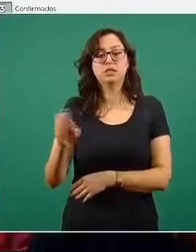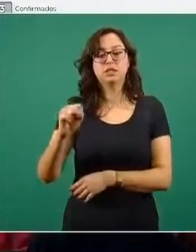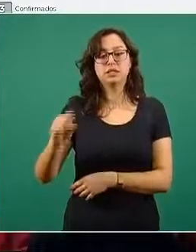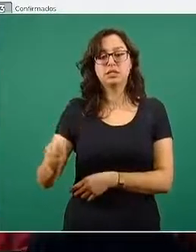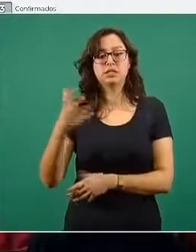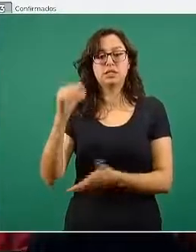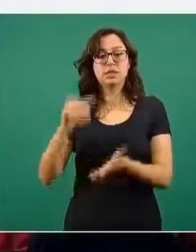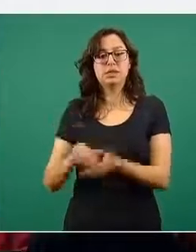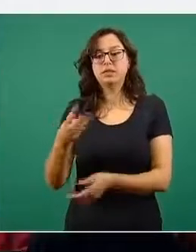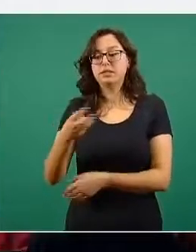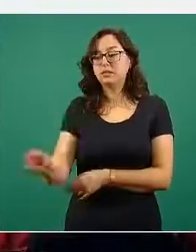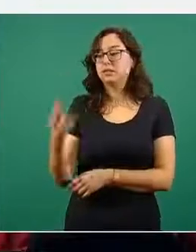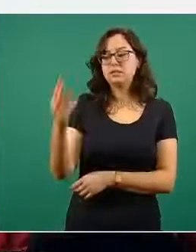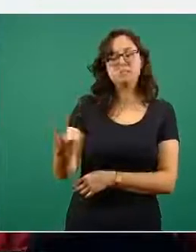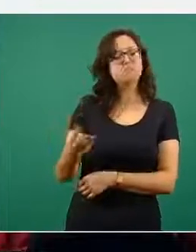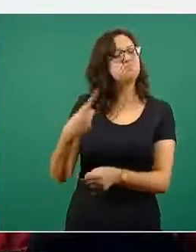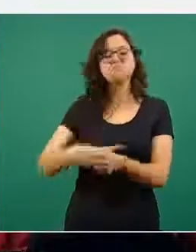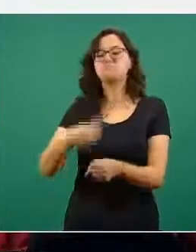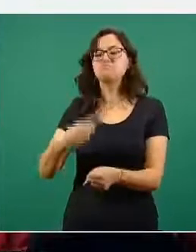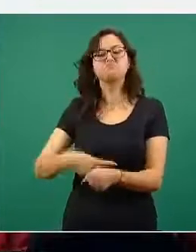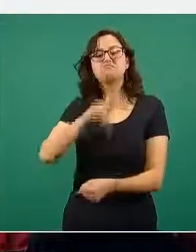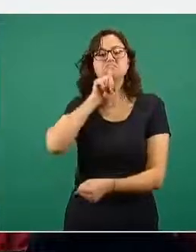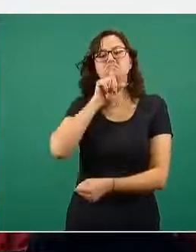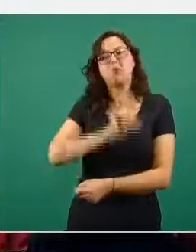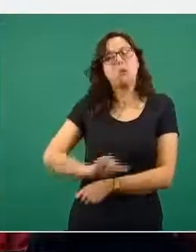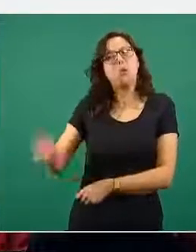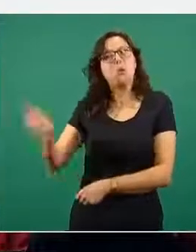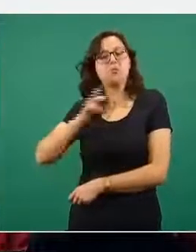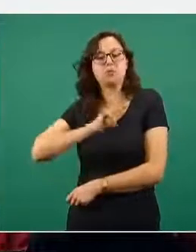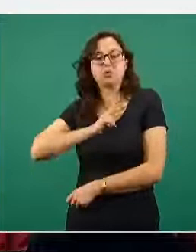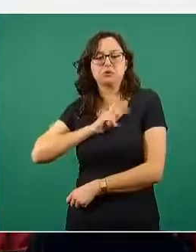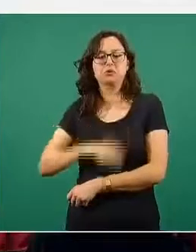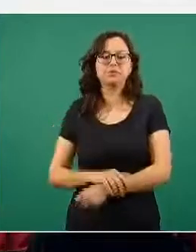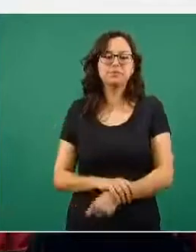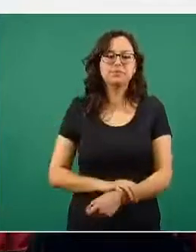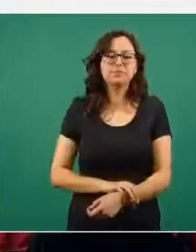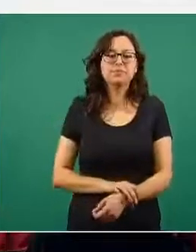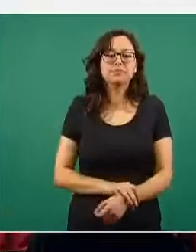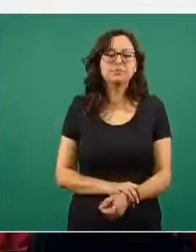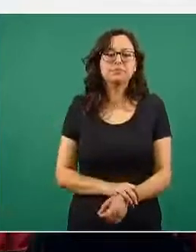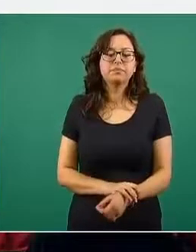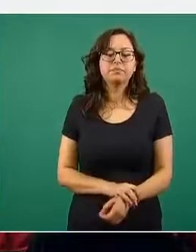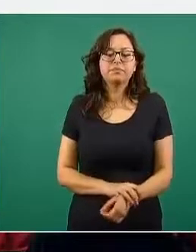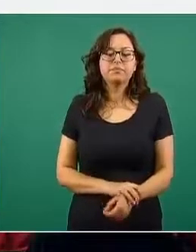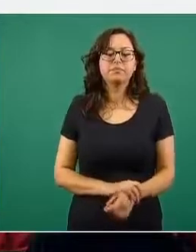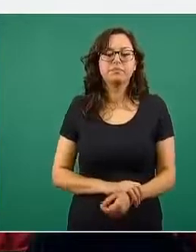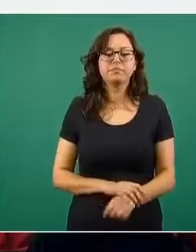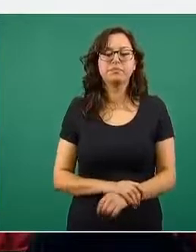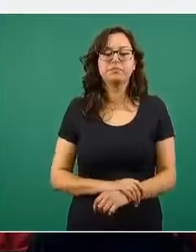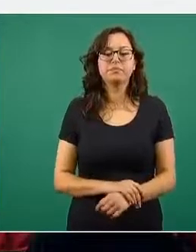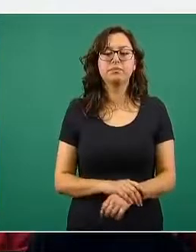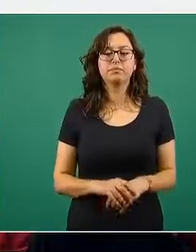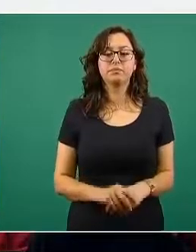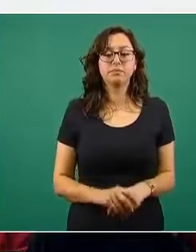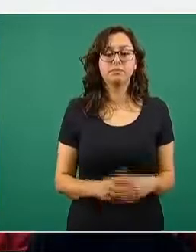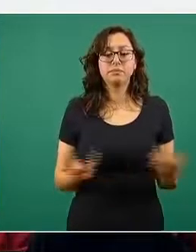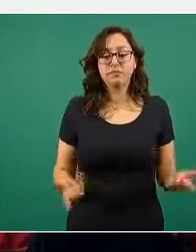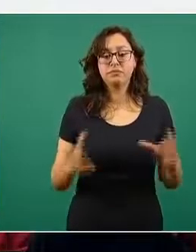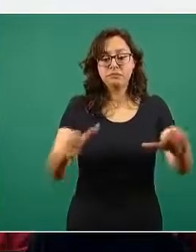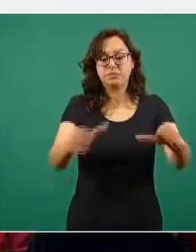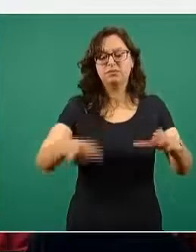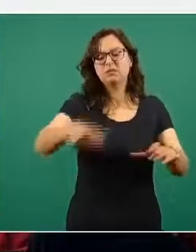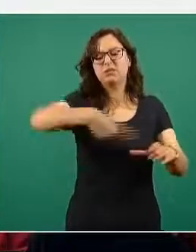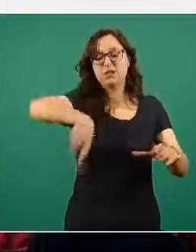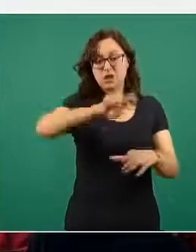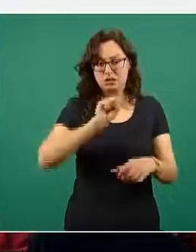2.365.303 resultados. La letalidad, sobre este indicador tenemos una disminución de 1